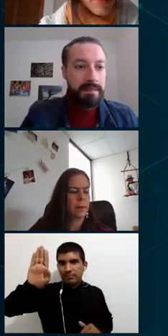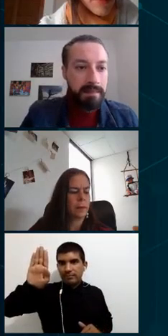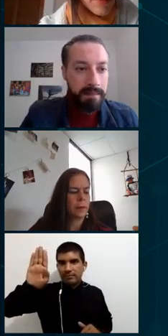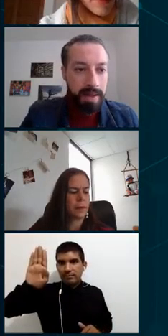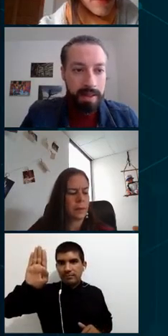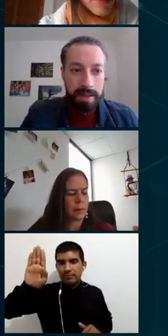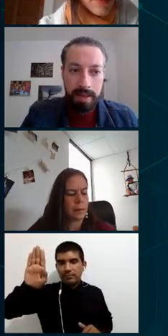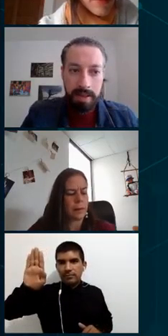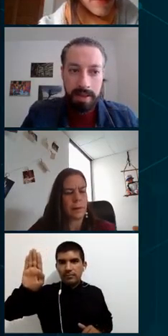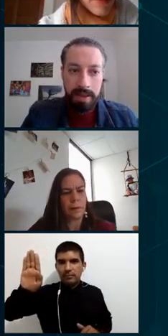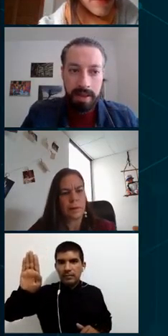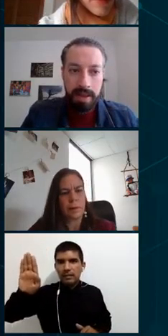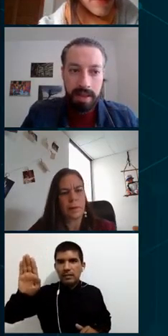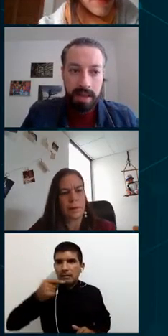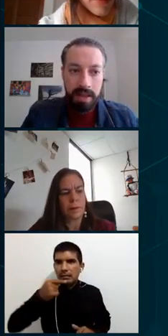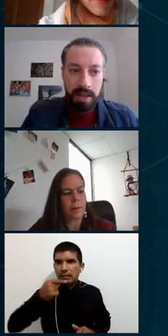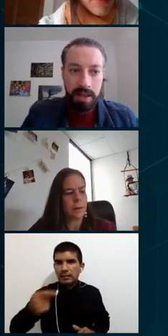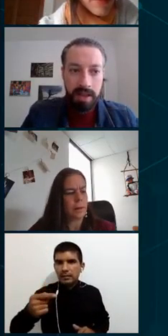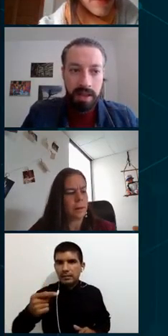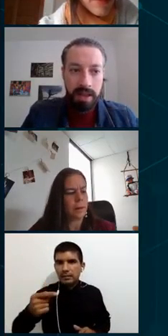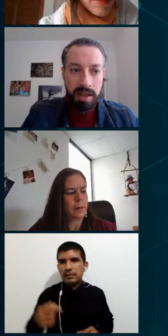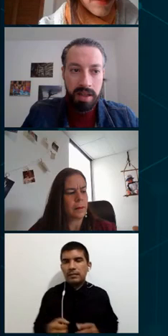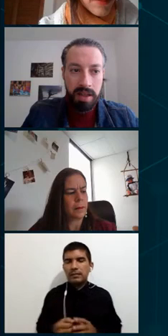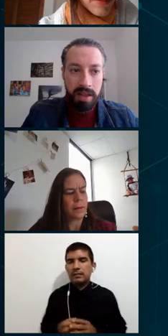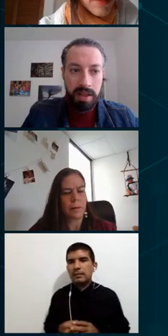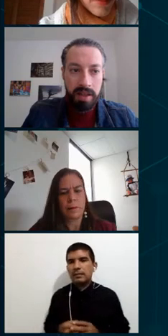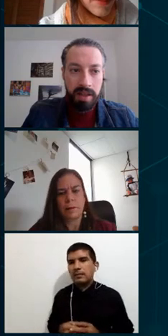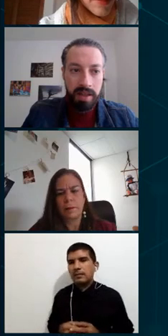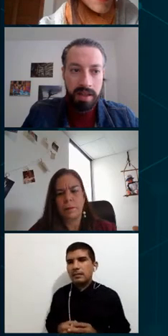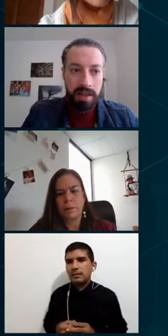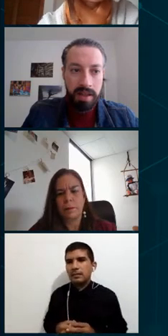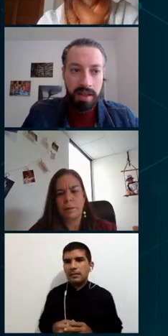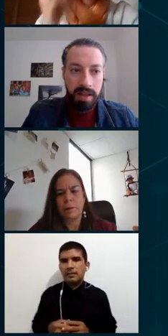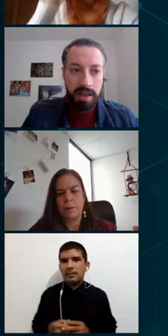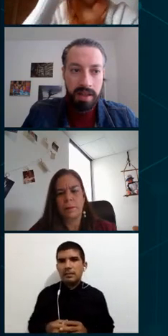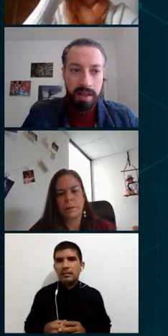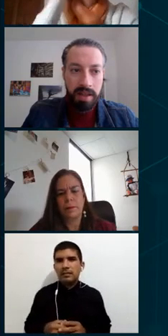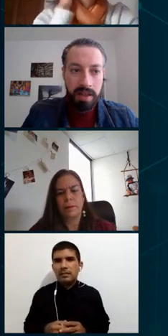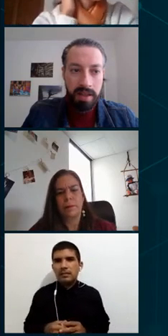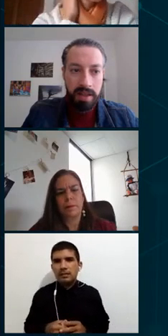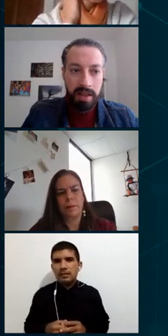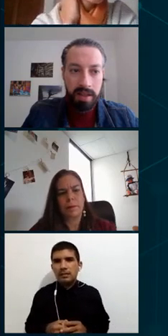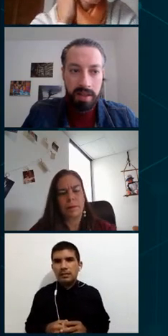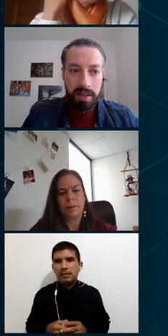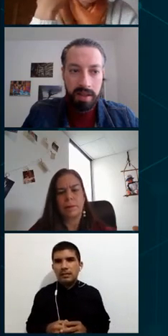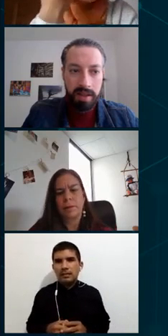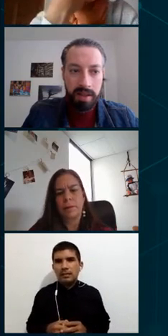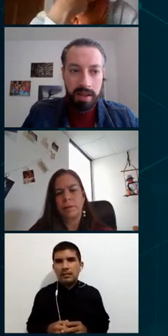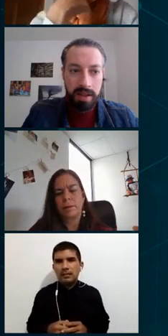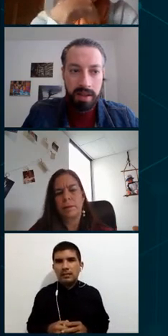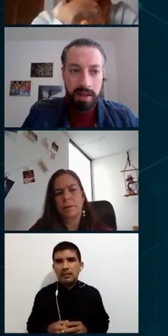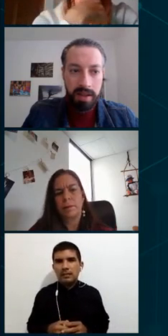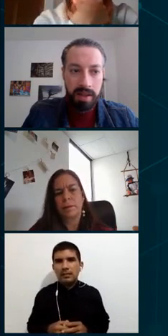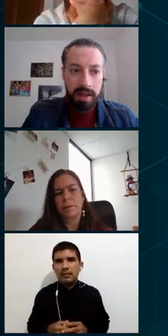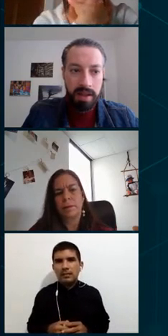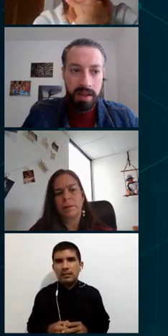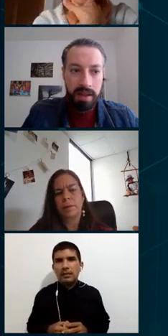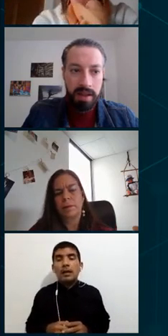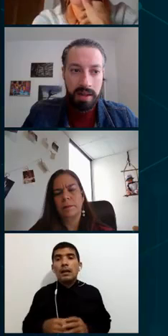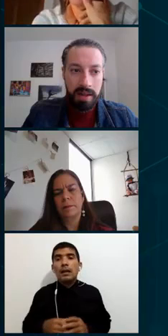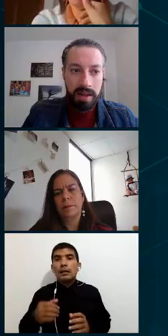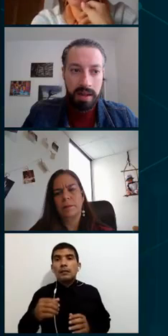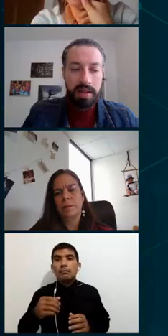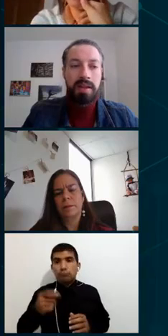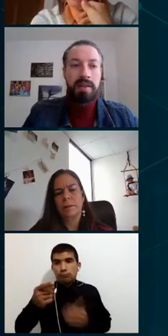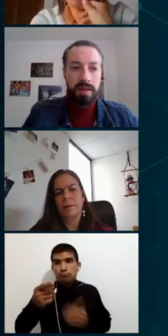Anderson, que estábamos revisando un poquito ese tema, que uno de los dolores principales era eso, como la desinfección, como limpiar